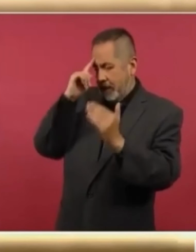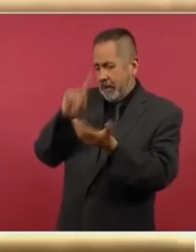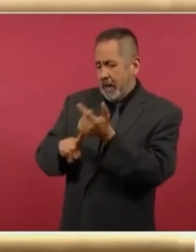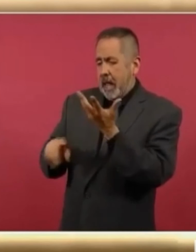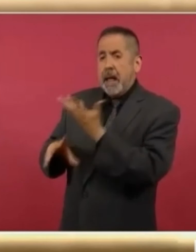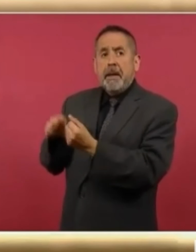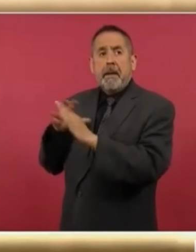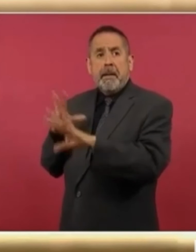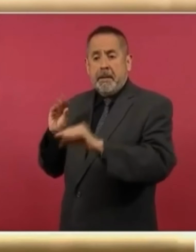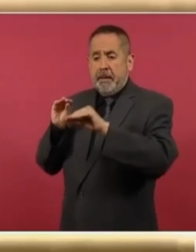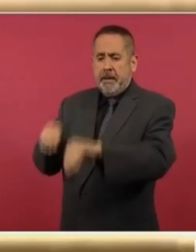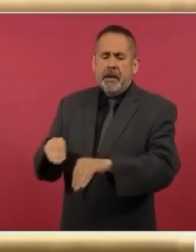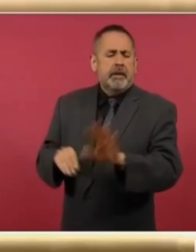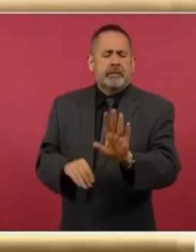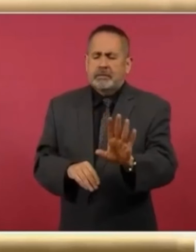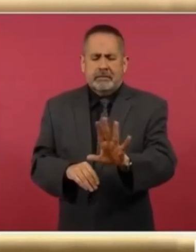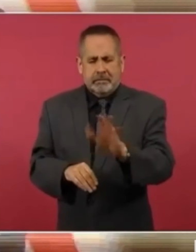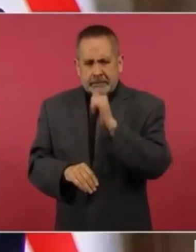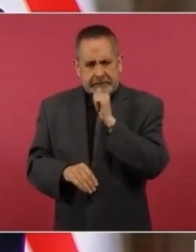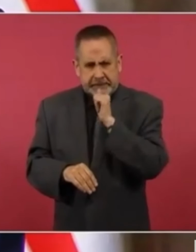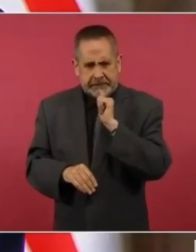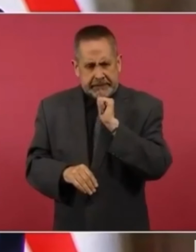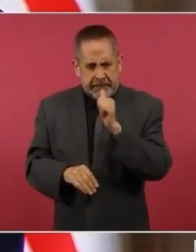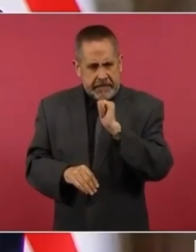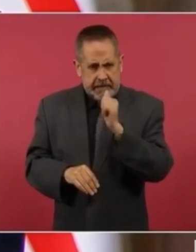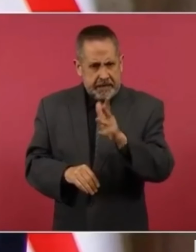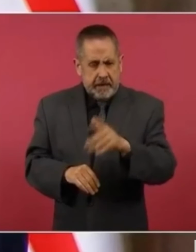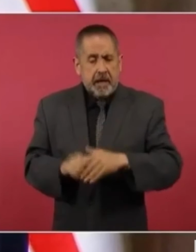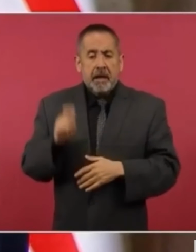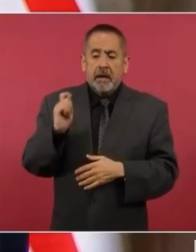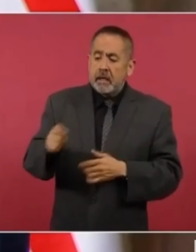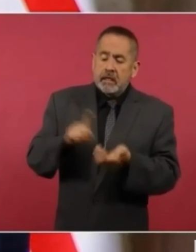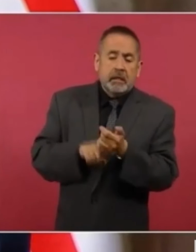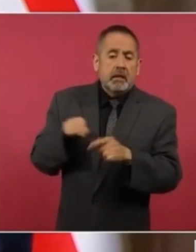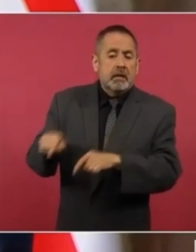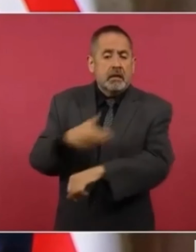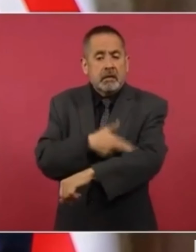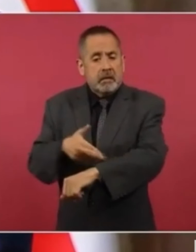Lo que hacemos es